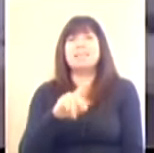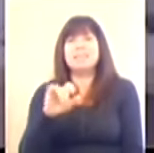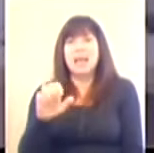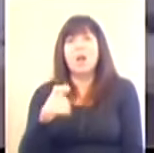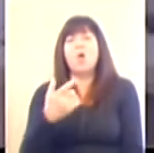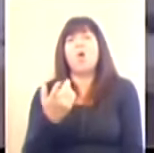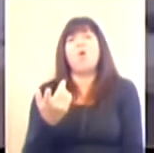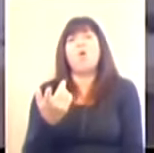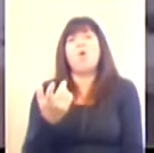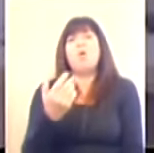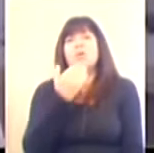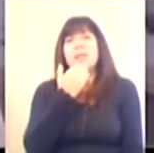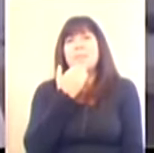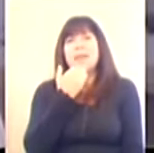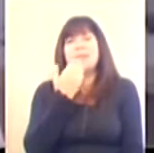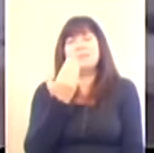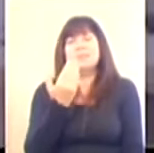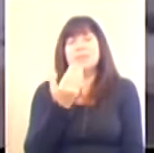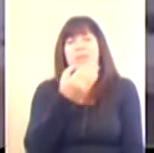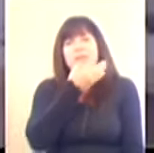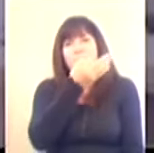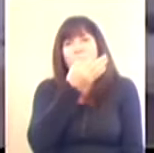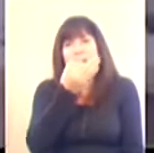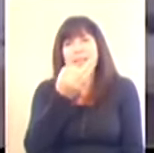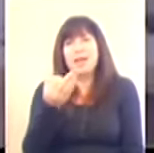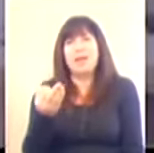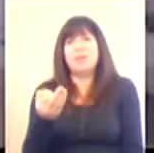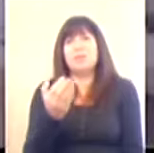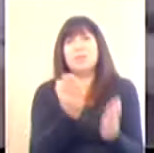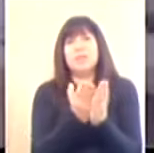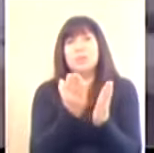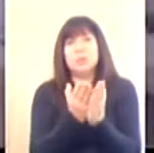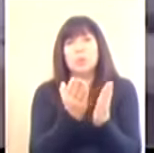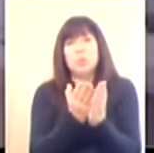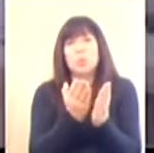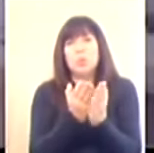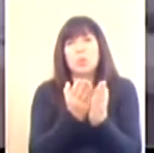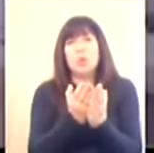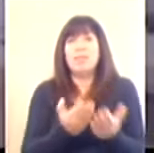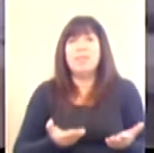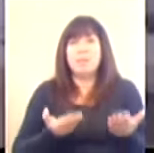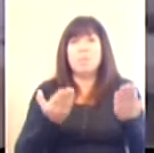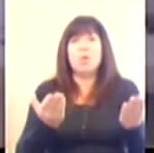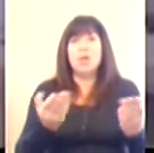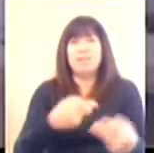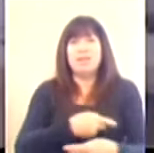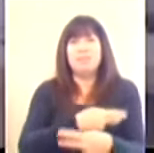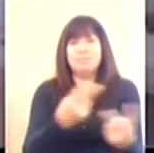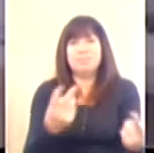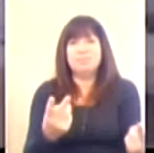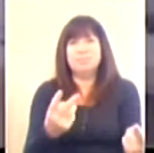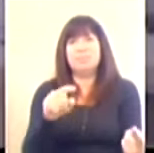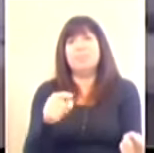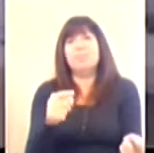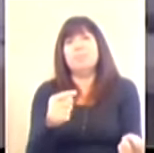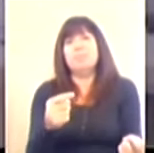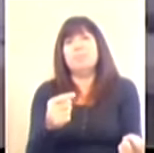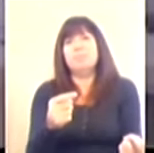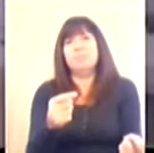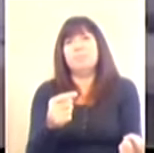los iluminadores comentarios que hicieron sobre el estudio. El estudio va a estar disponible en nuestra web, tal como vamos a tener muy pronto